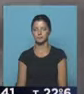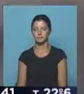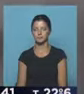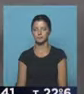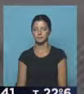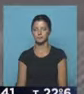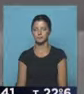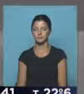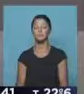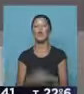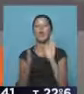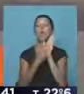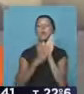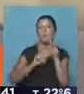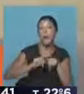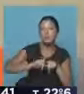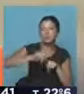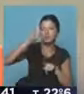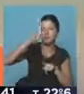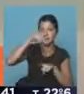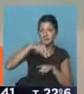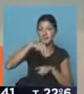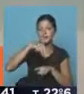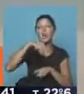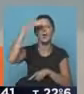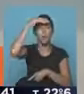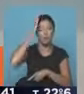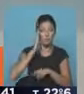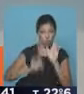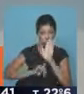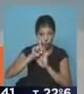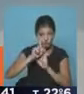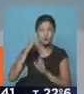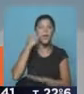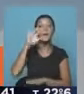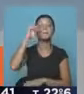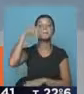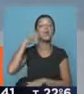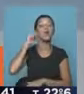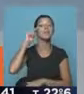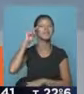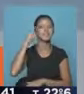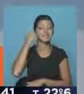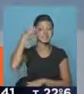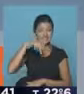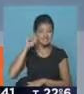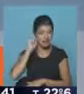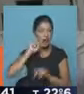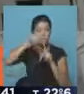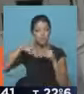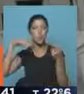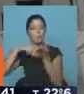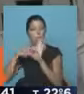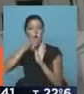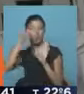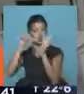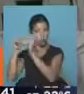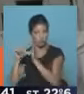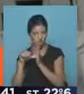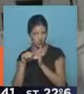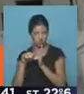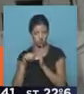Las pruebas nucleares y lanzamientos de misiles realizadas por Pyongyang en los últimos meses alteraron las alianzas con otras naciones que mantiene el país comunista.